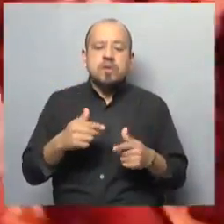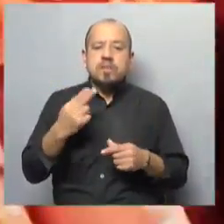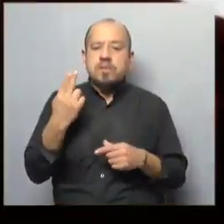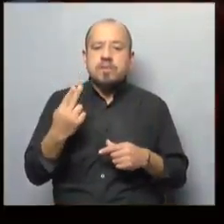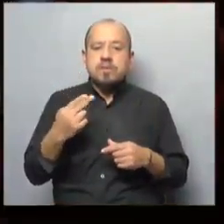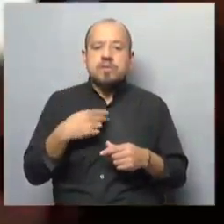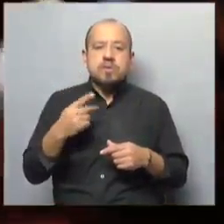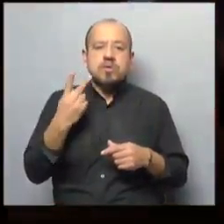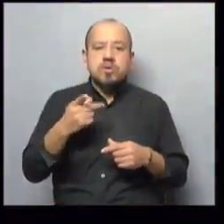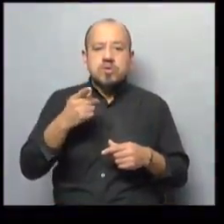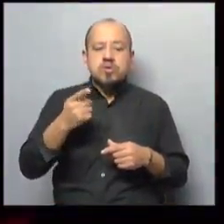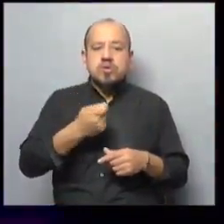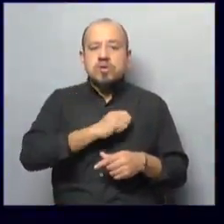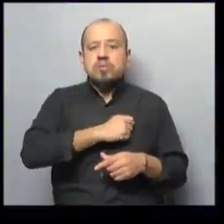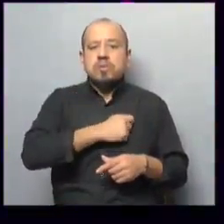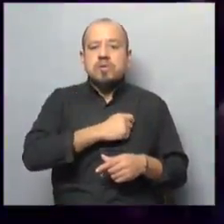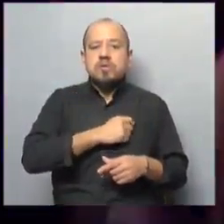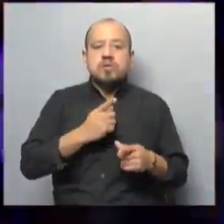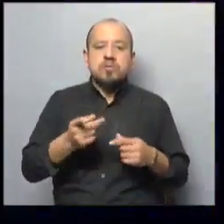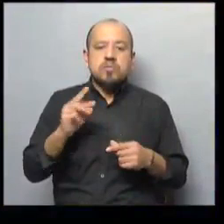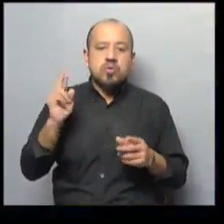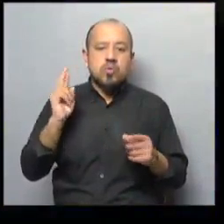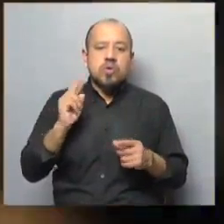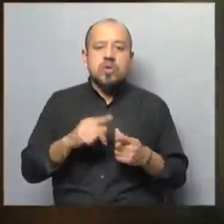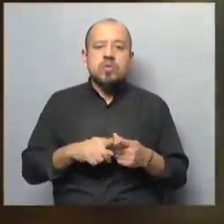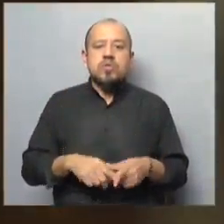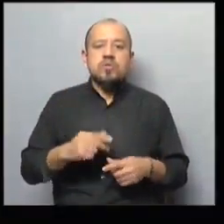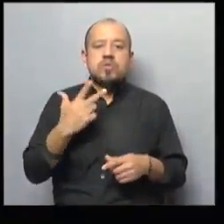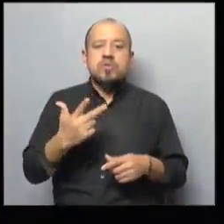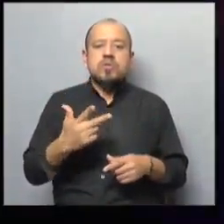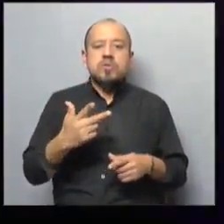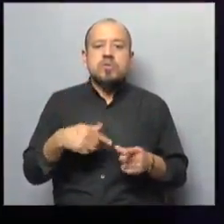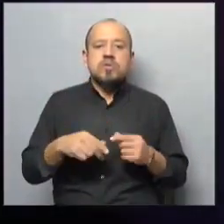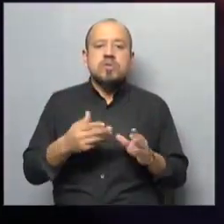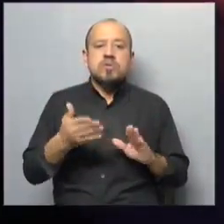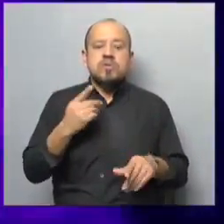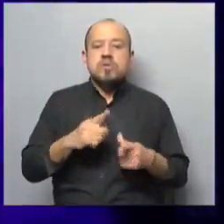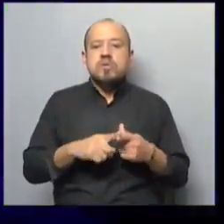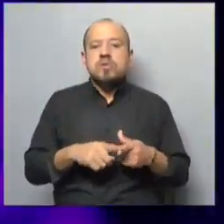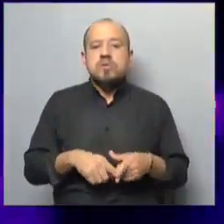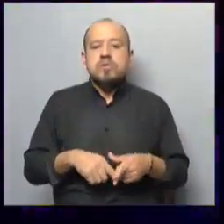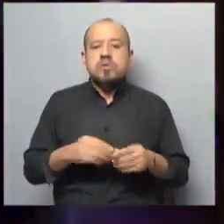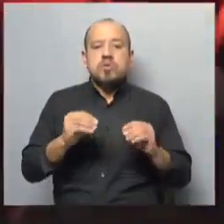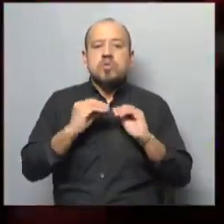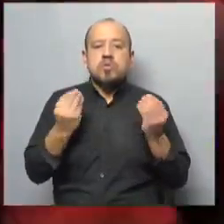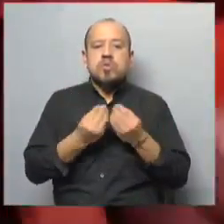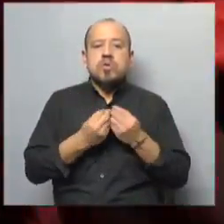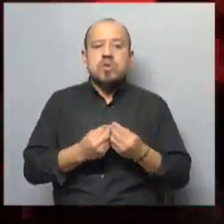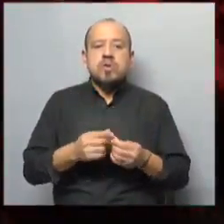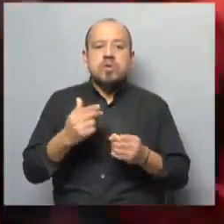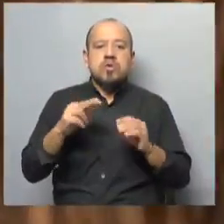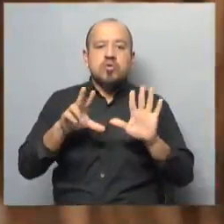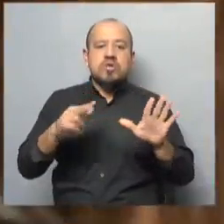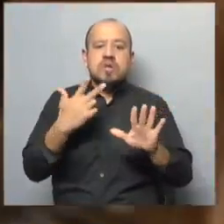Hubo 2 inspecciones realizadas por ruidos molestos en locales, 3 por exceso de capacidad locativa y un total de 83